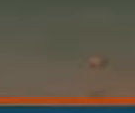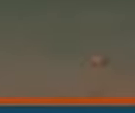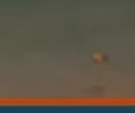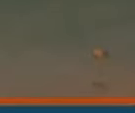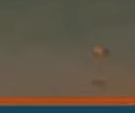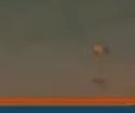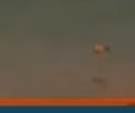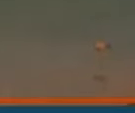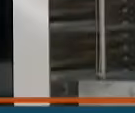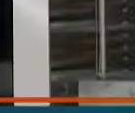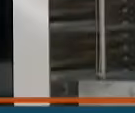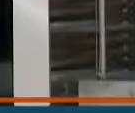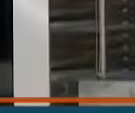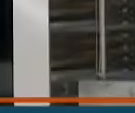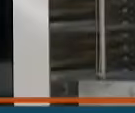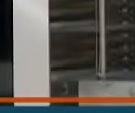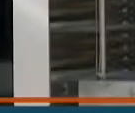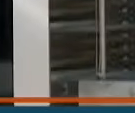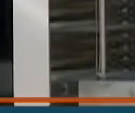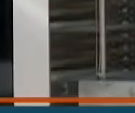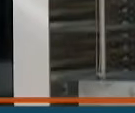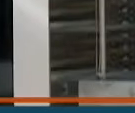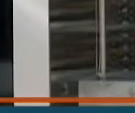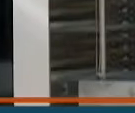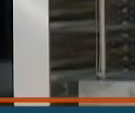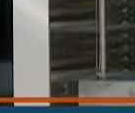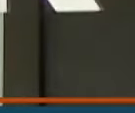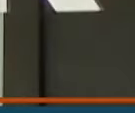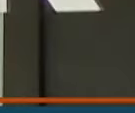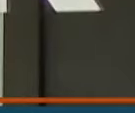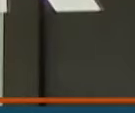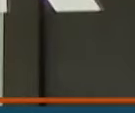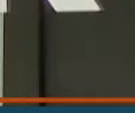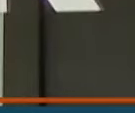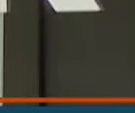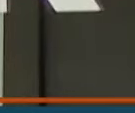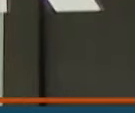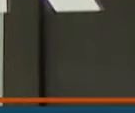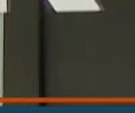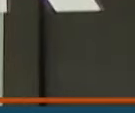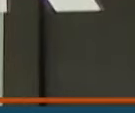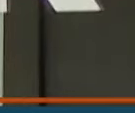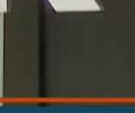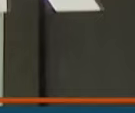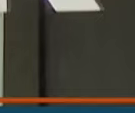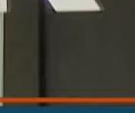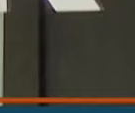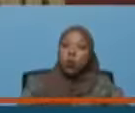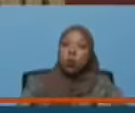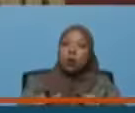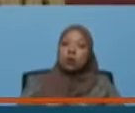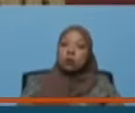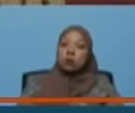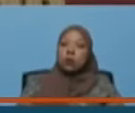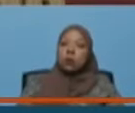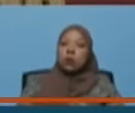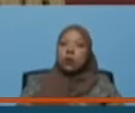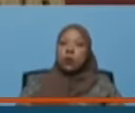al pueblo venezolano mediante la red social tiktok e Instagram